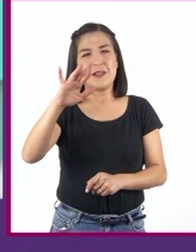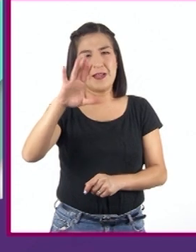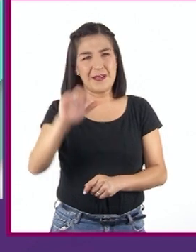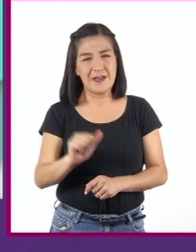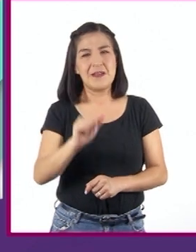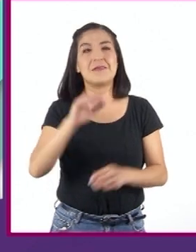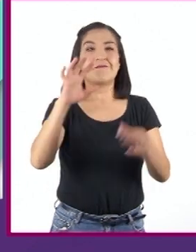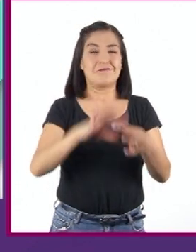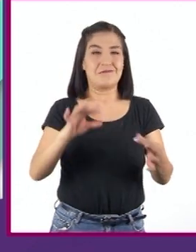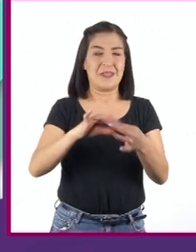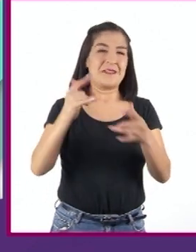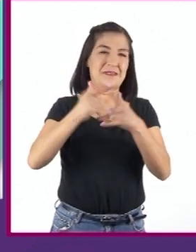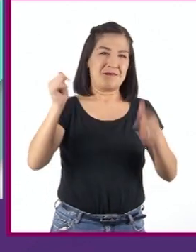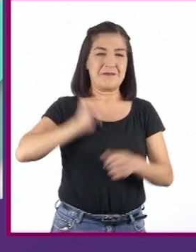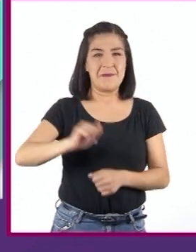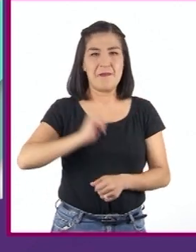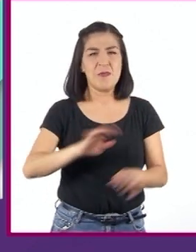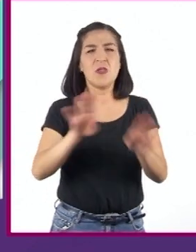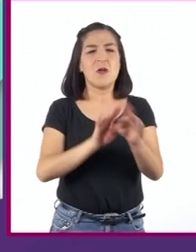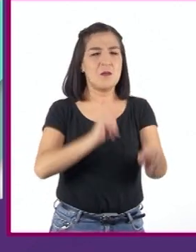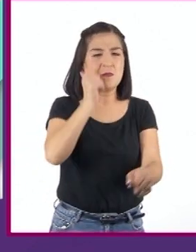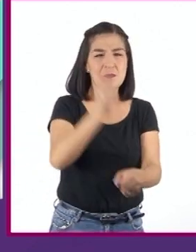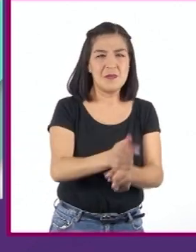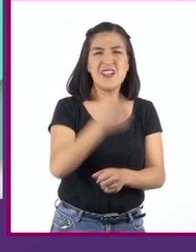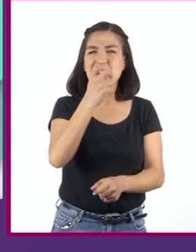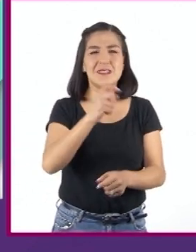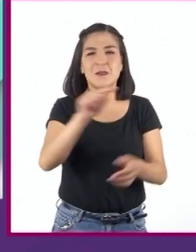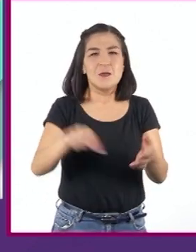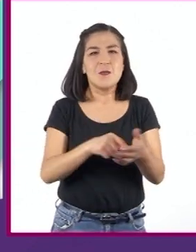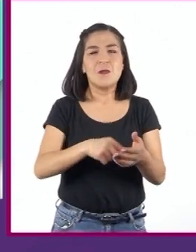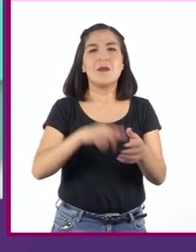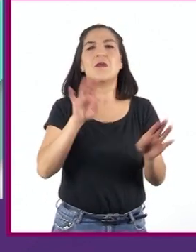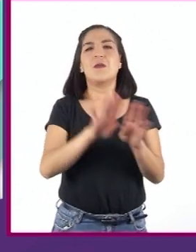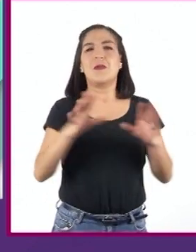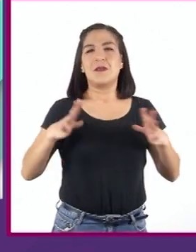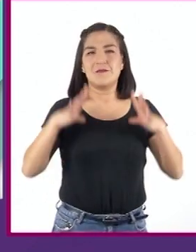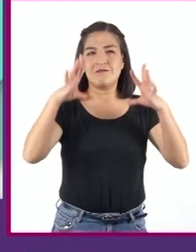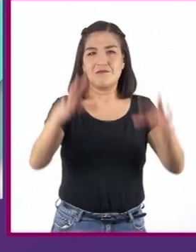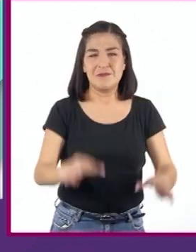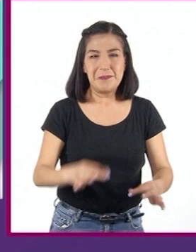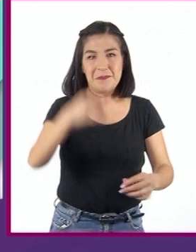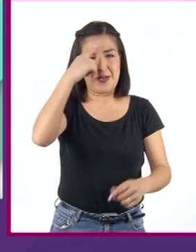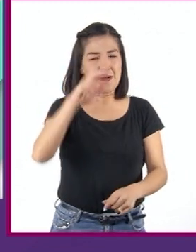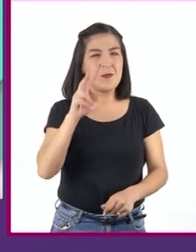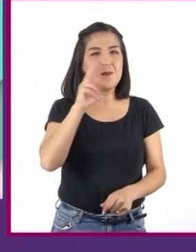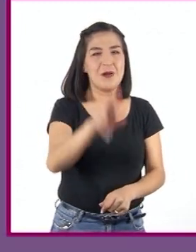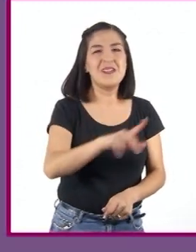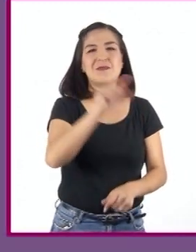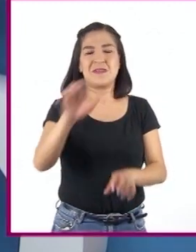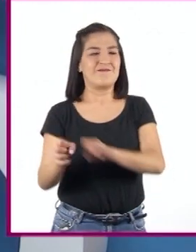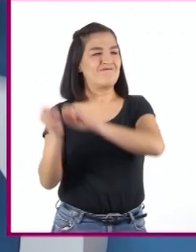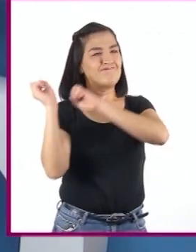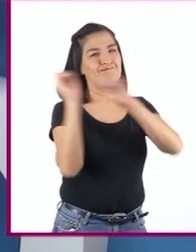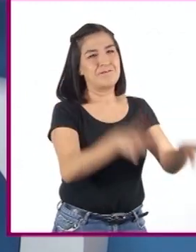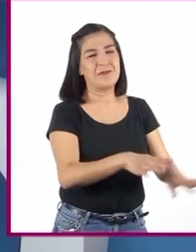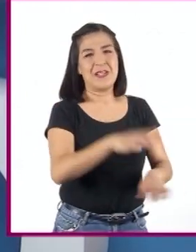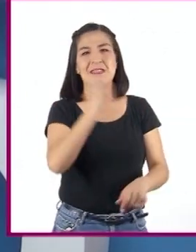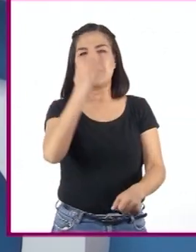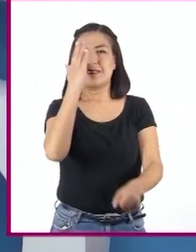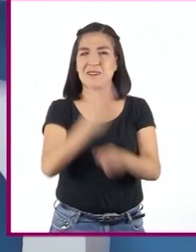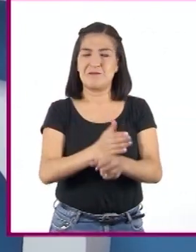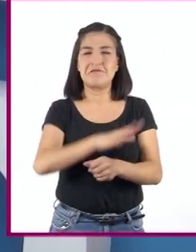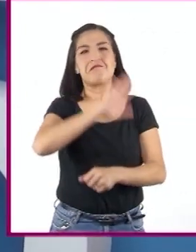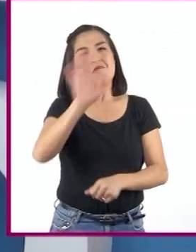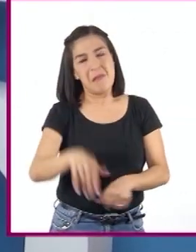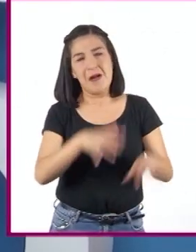leyenda, su descubridor y paso de Metaponto fue lanzado al mar en castigo y murió ahogado. Un castigo